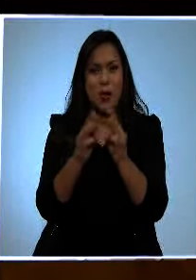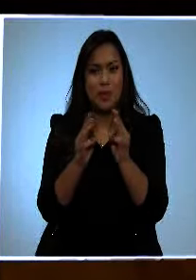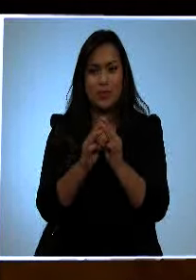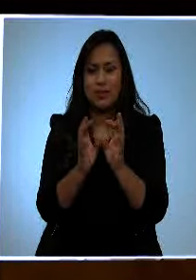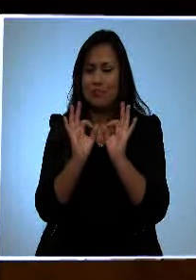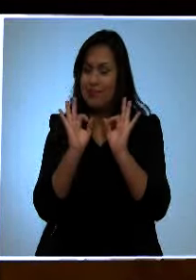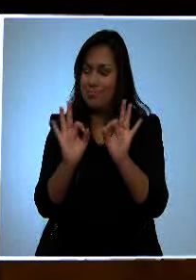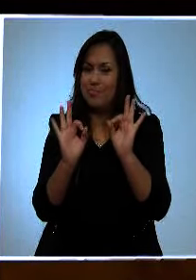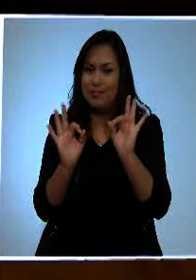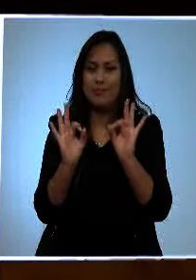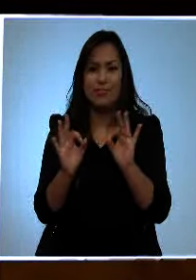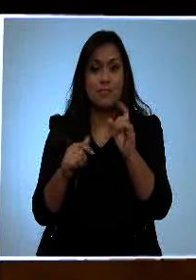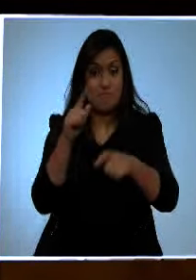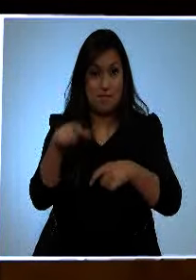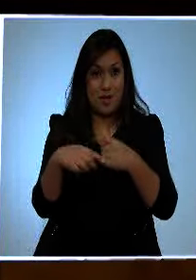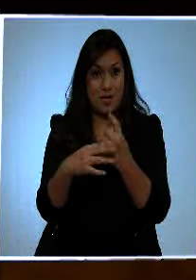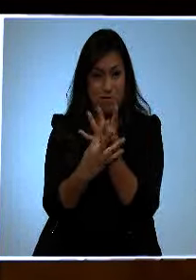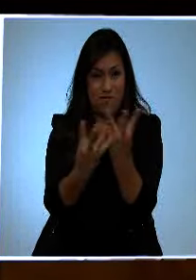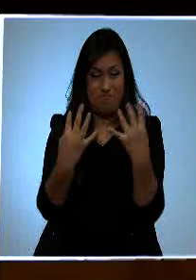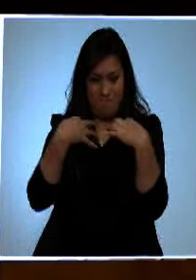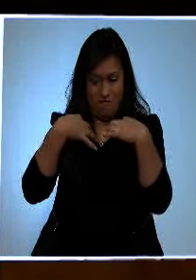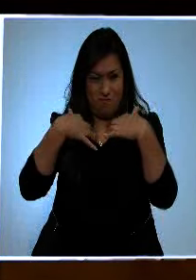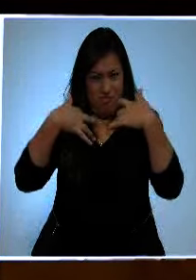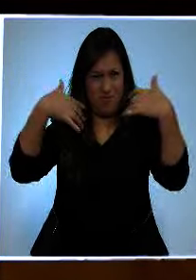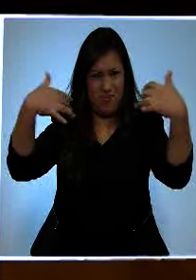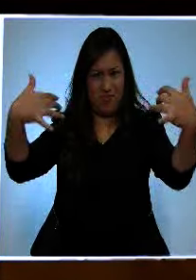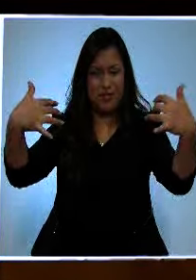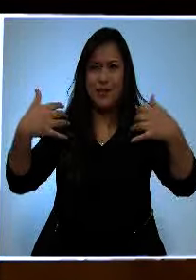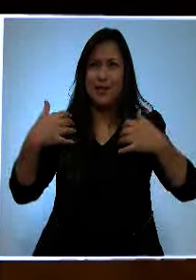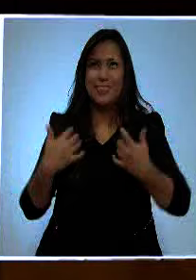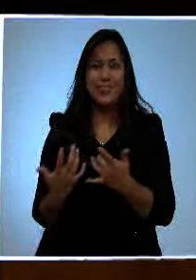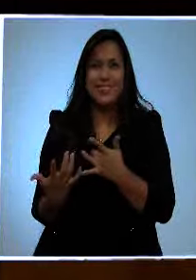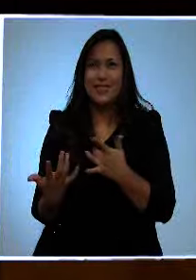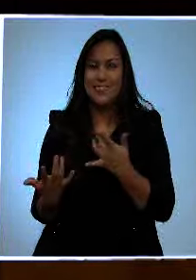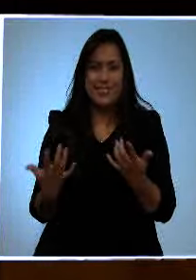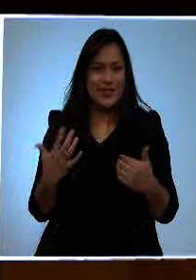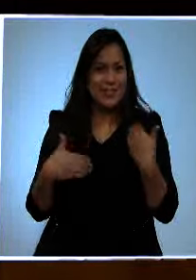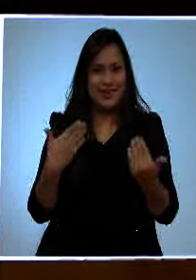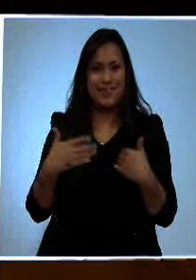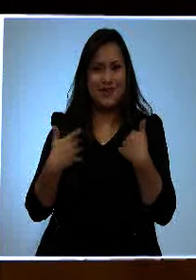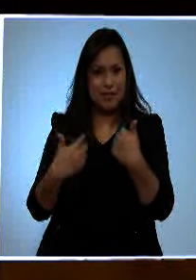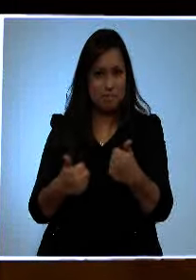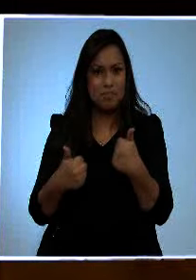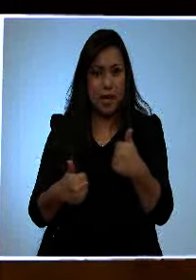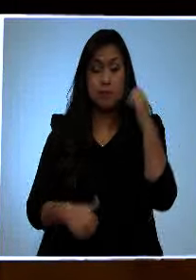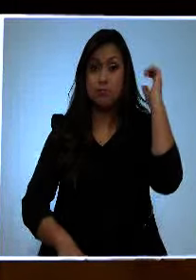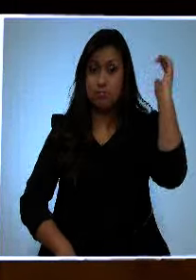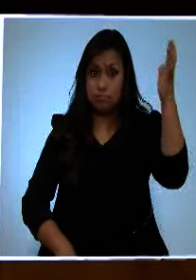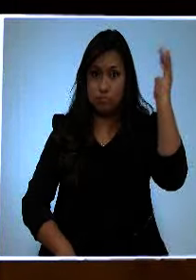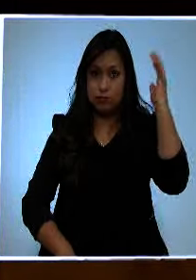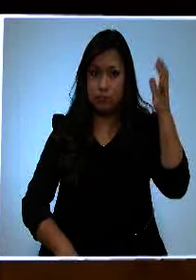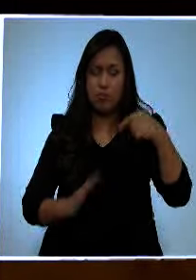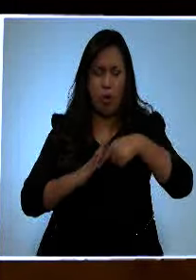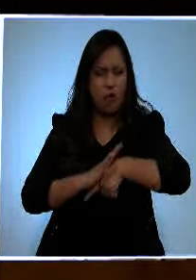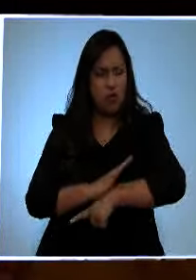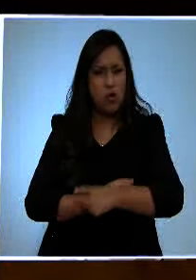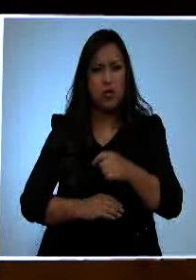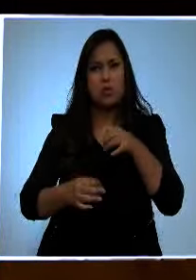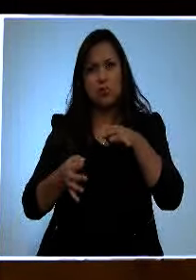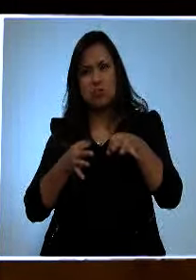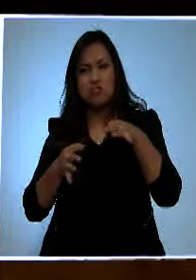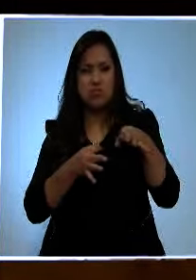está emocionada porque es por primera vez está viendo un nivel enorme de de expositores tenemos a tres de los